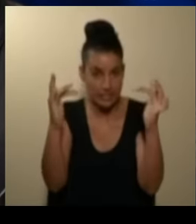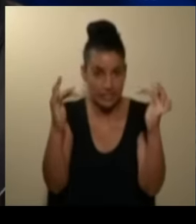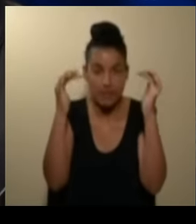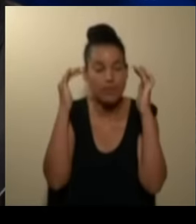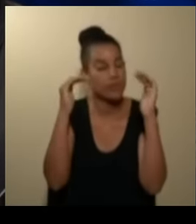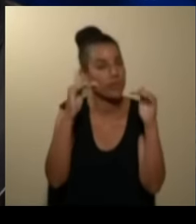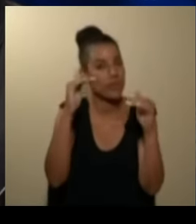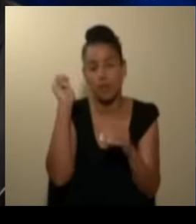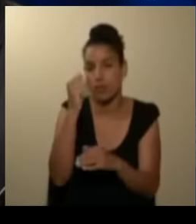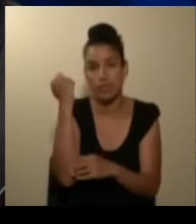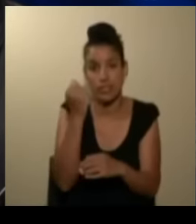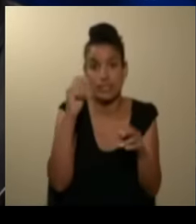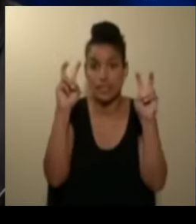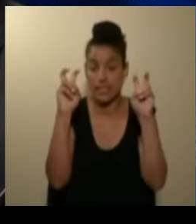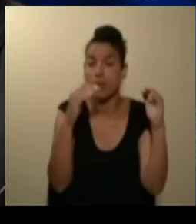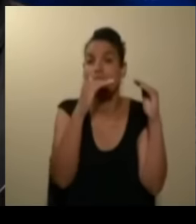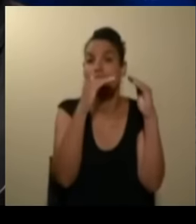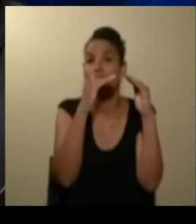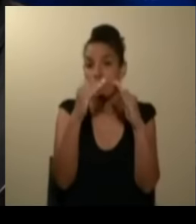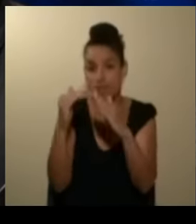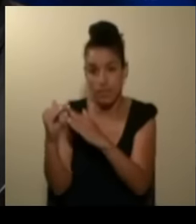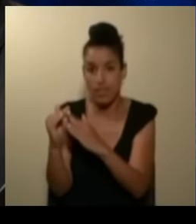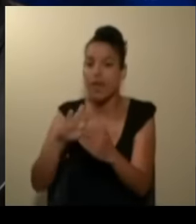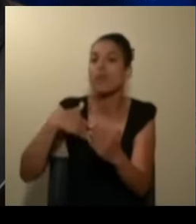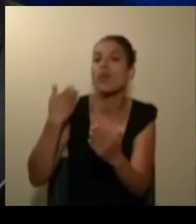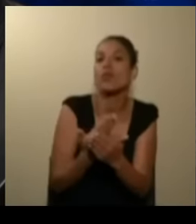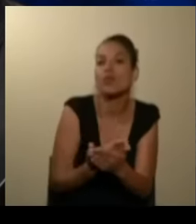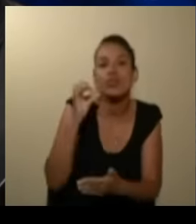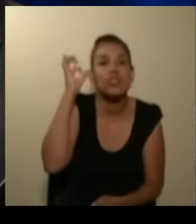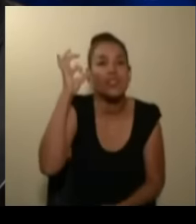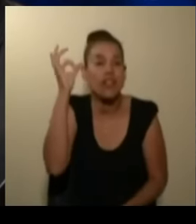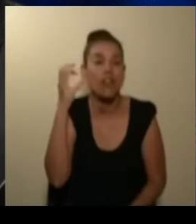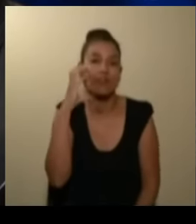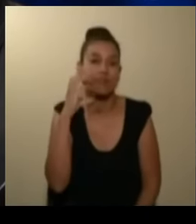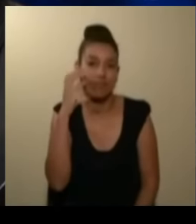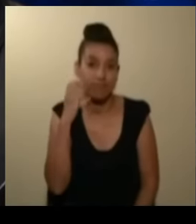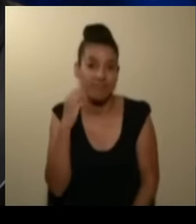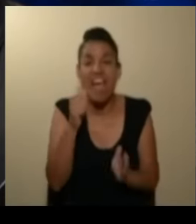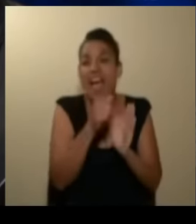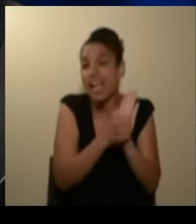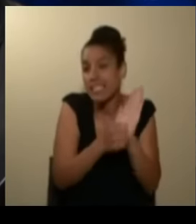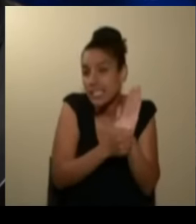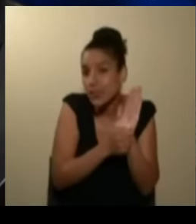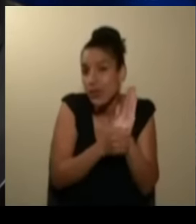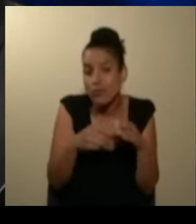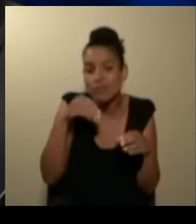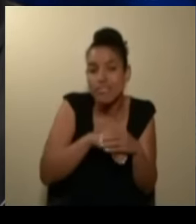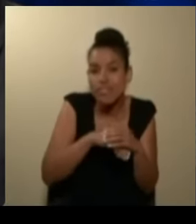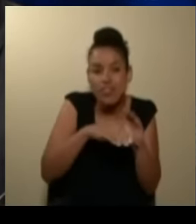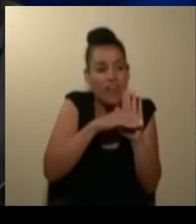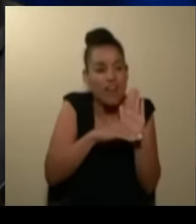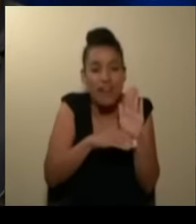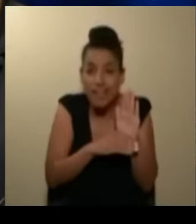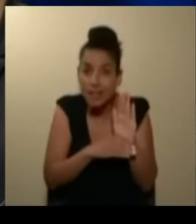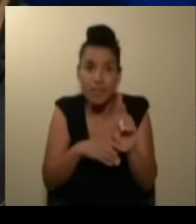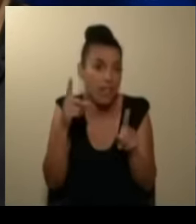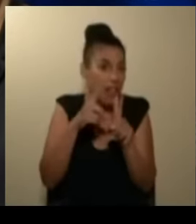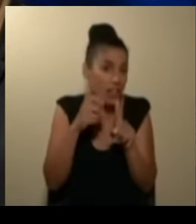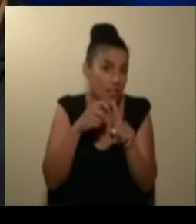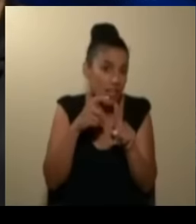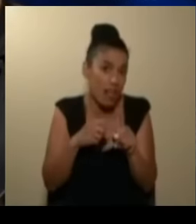esta instancia a sugerencia del senador Mario Vergara. Artículos referidos al régimen de arrendamiento sin